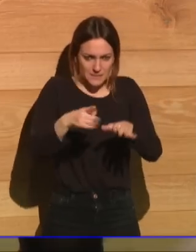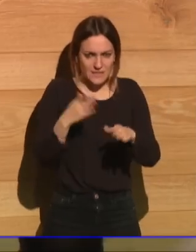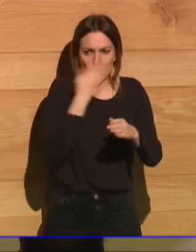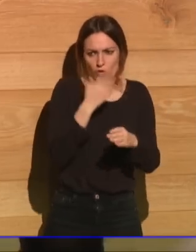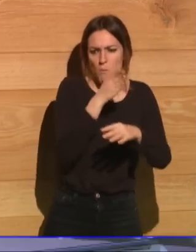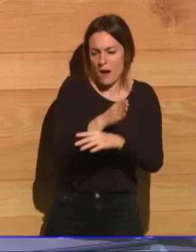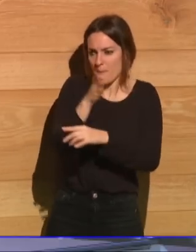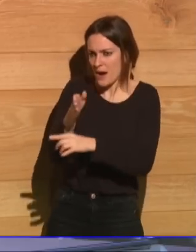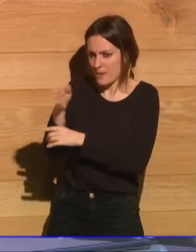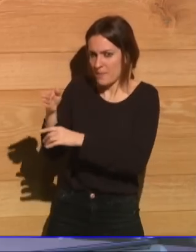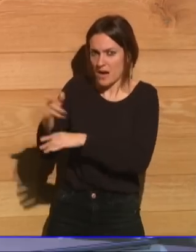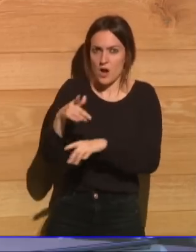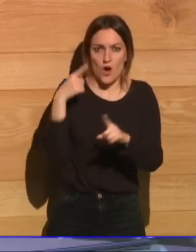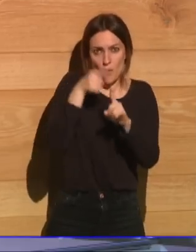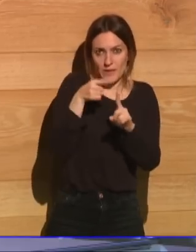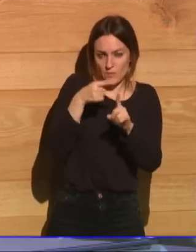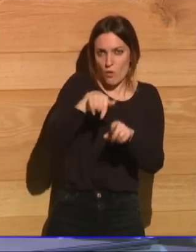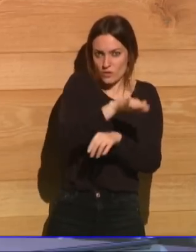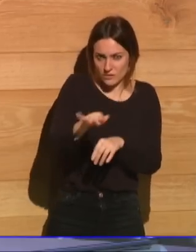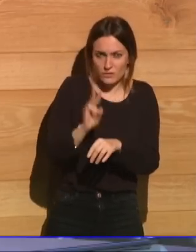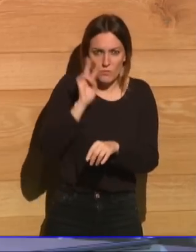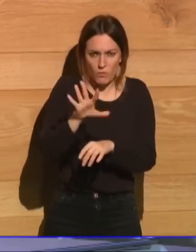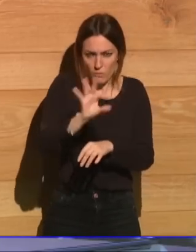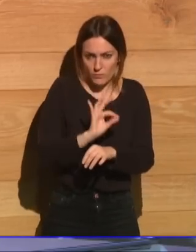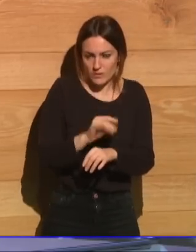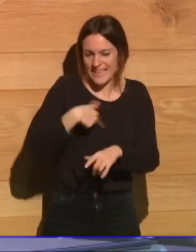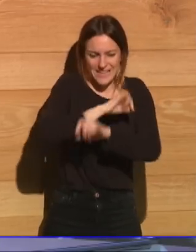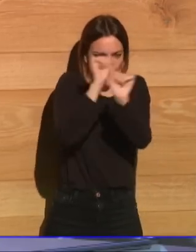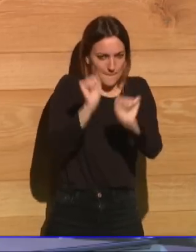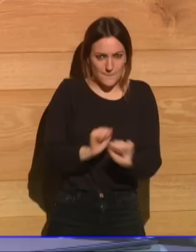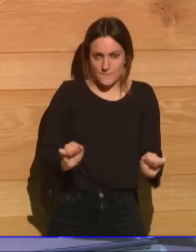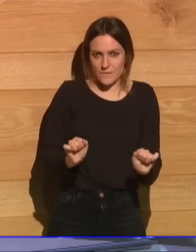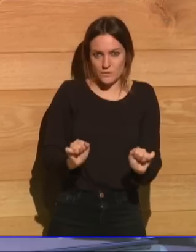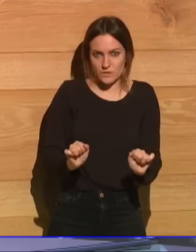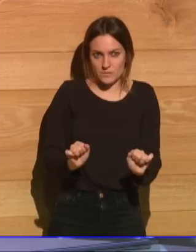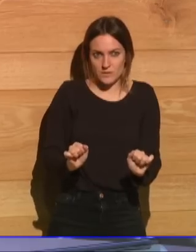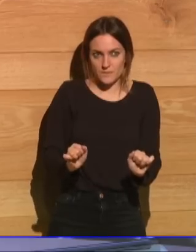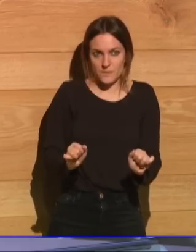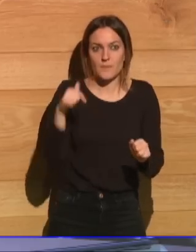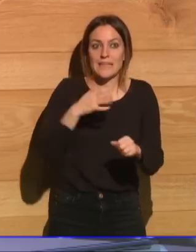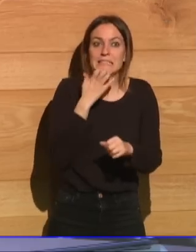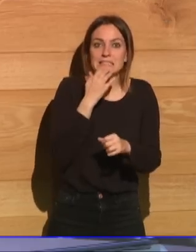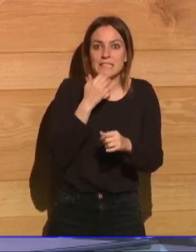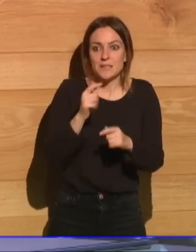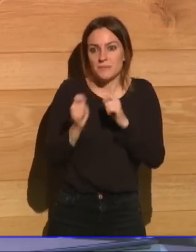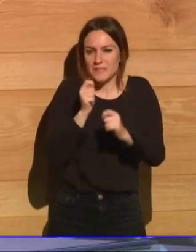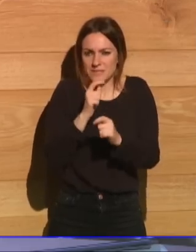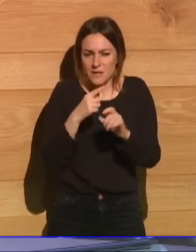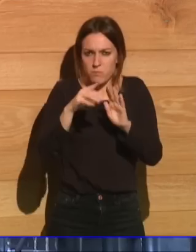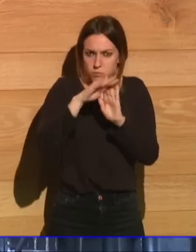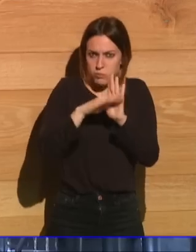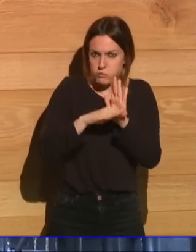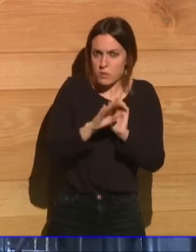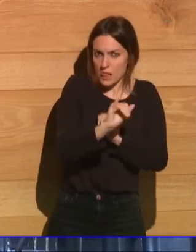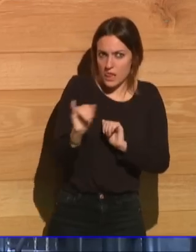él presume de haber hecho, haber visto todas las funciones teatrales, es imposible. Otra cosa es que se programen castings semiautomáticos en Es que determinados sitios.